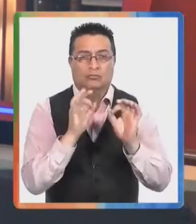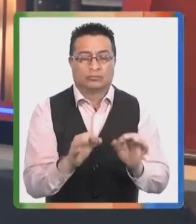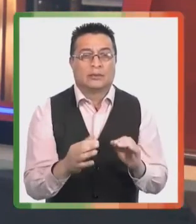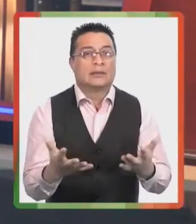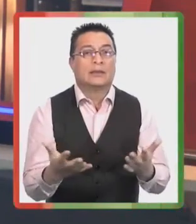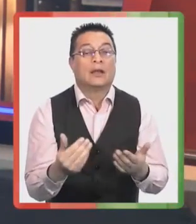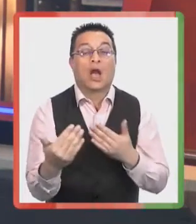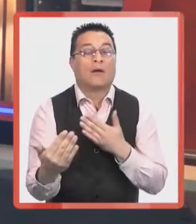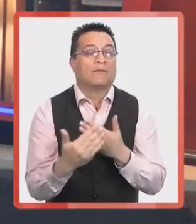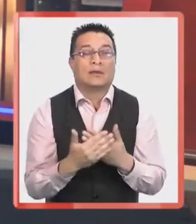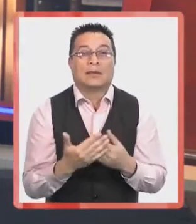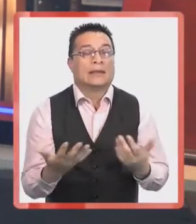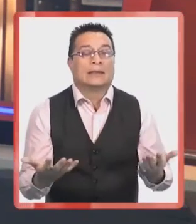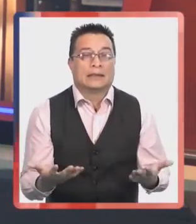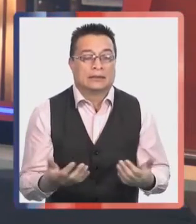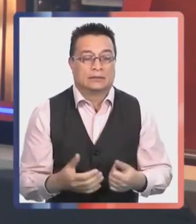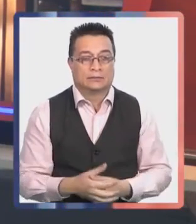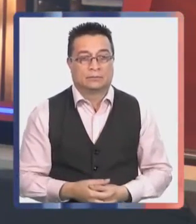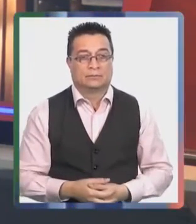suministro. ¿Qué es lo que podría venir?